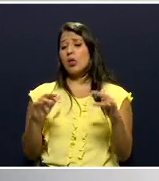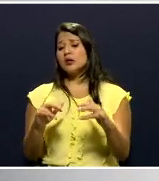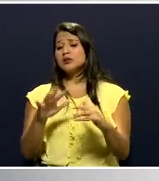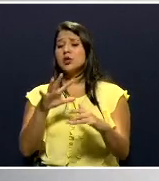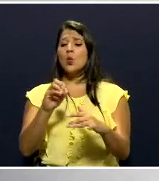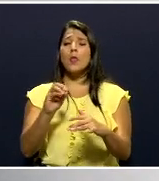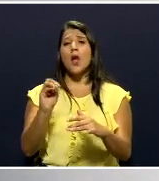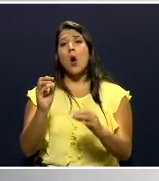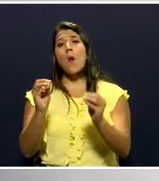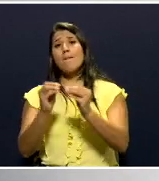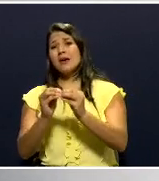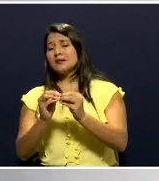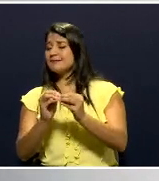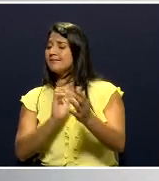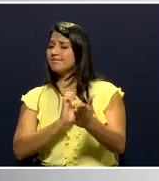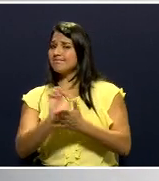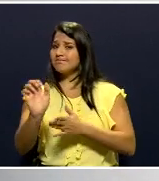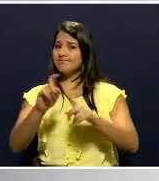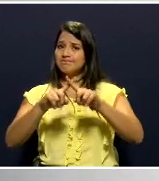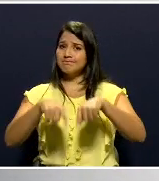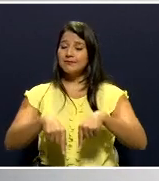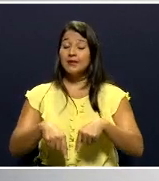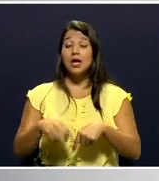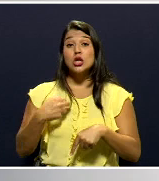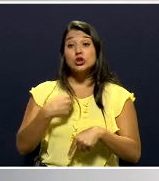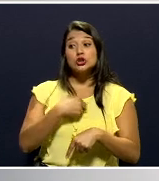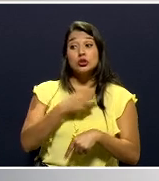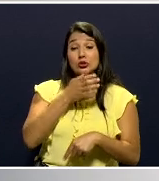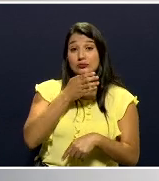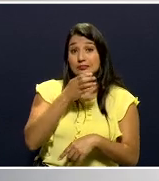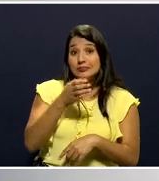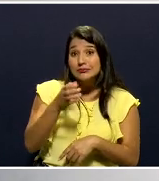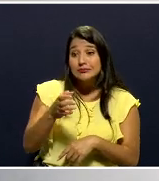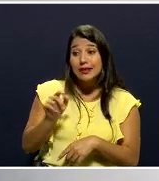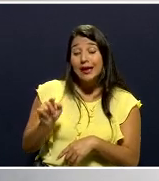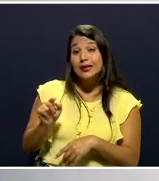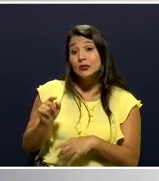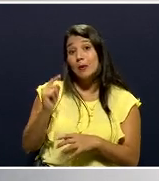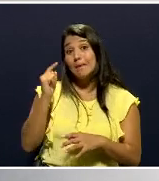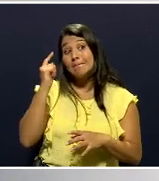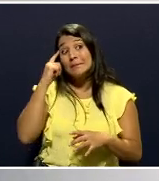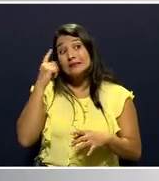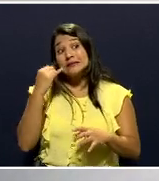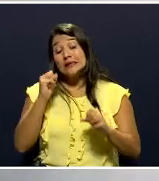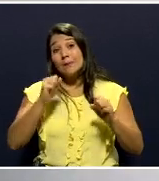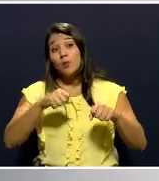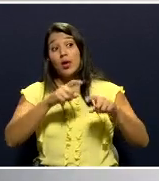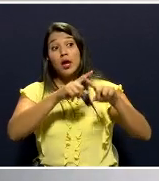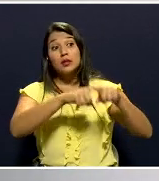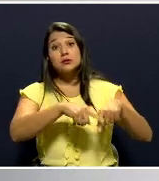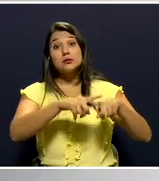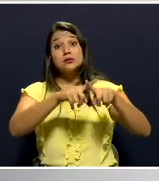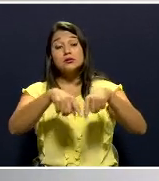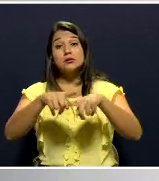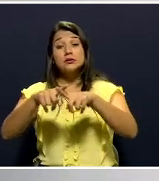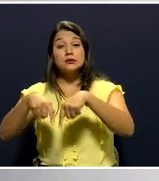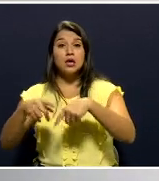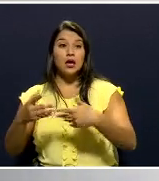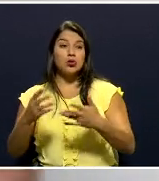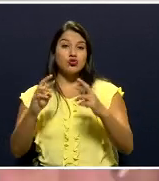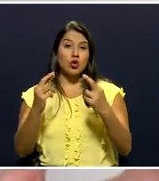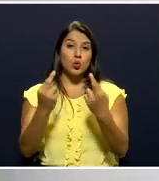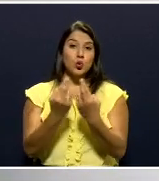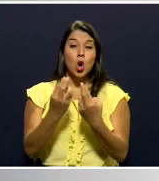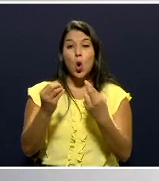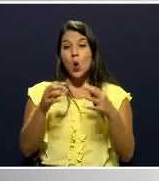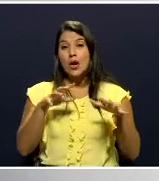casos, lo que recomendamos es que valoren la posibilidad de suspender audiencias cuando conllevan la participación